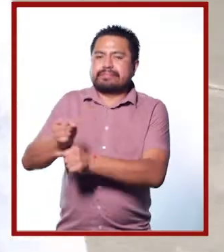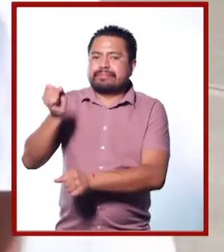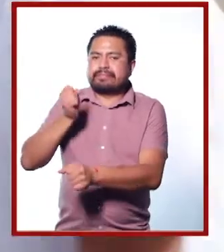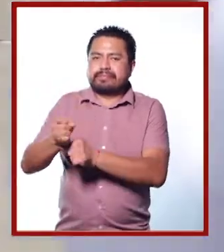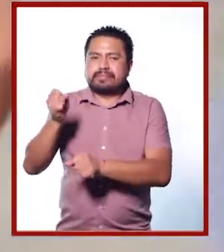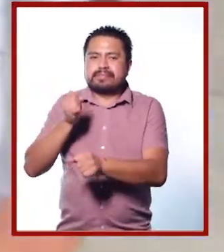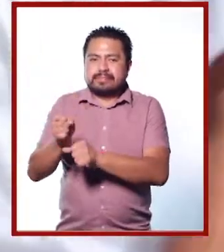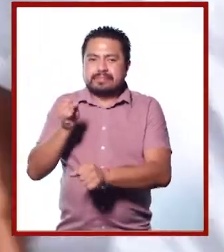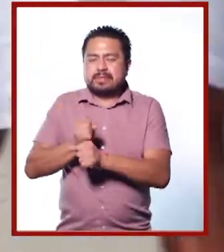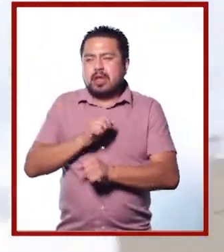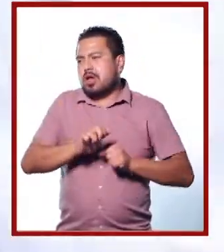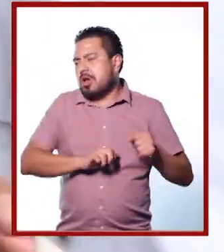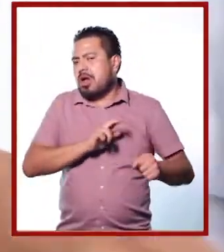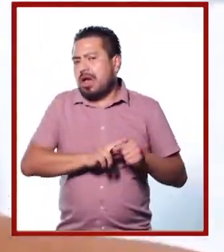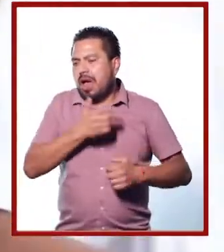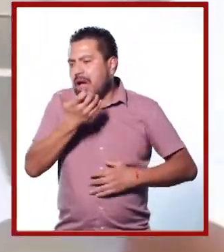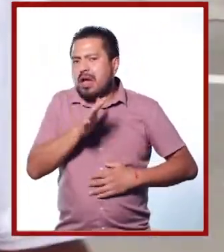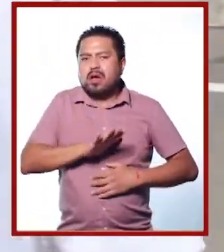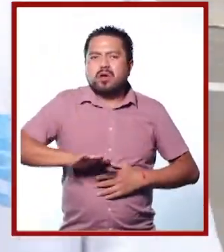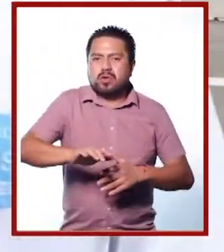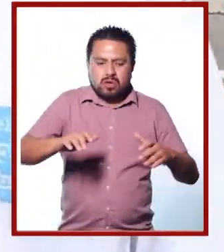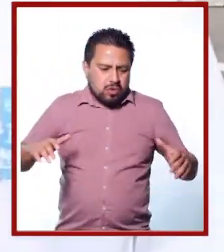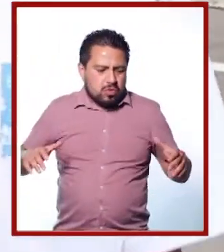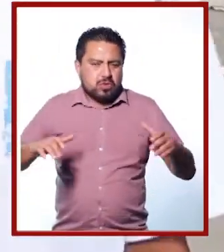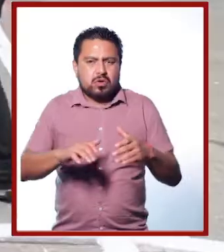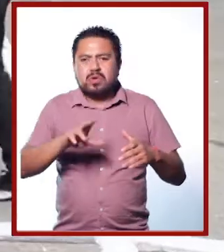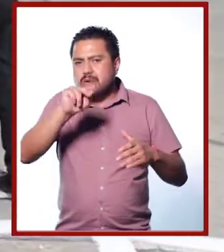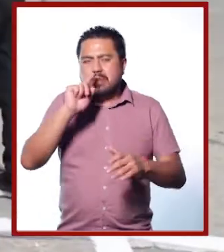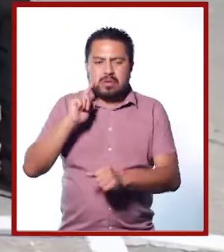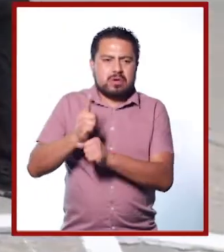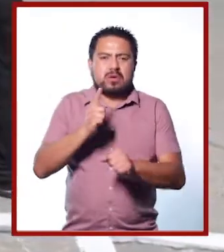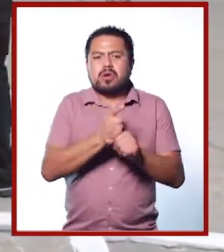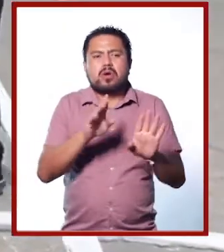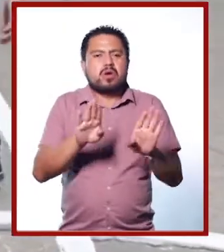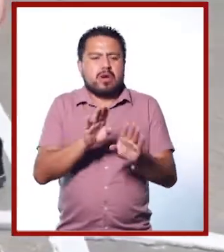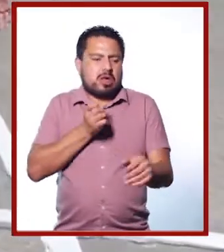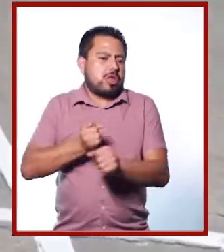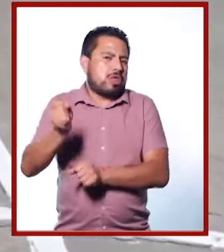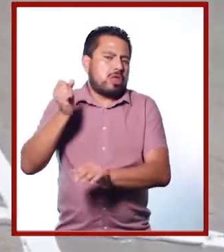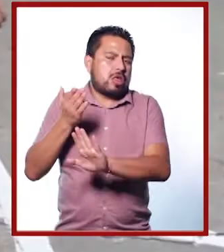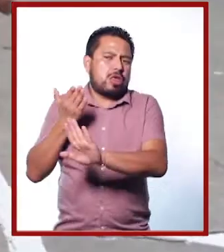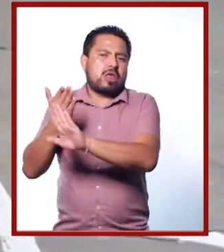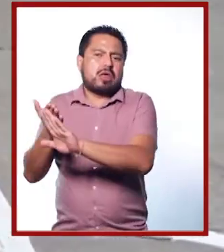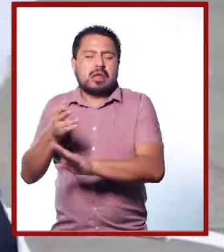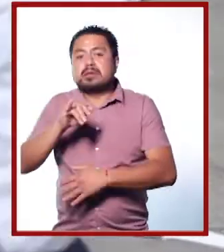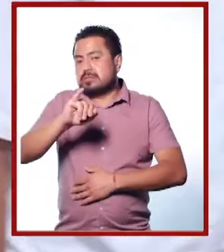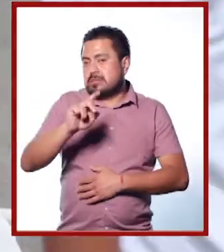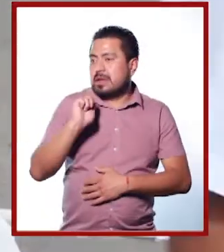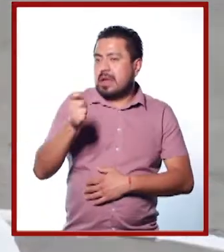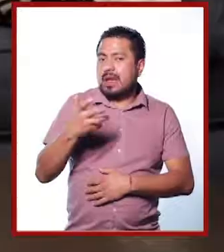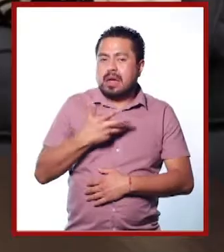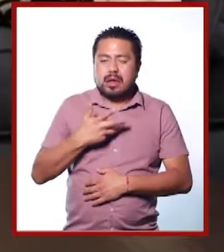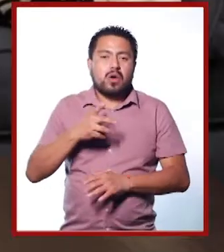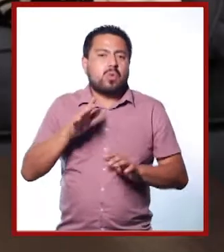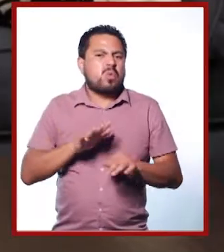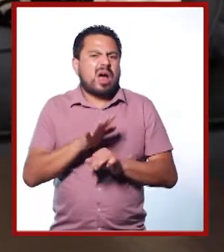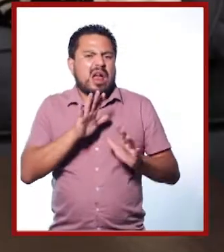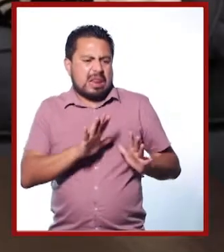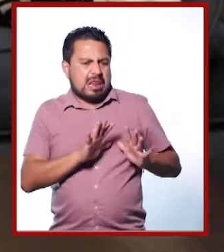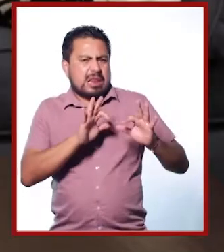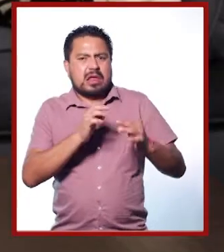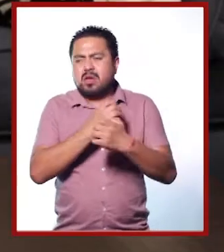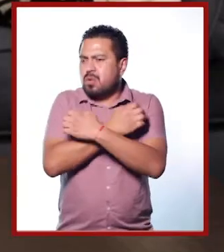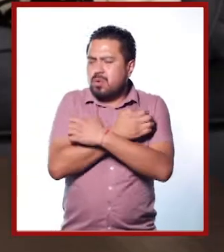violencia, pero se ha normalizado en la comunidad. Entonces ya no lo vemos como si fuera violencia, aunque sí lo es. Ahora bien, ¿cuál es su